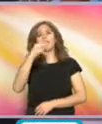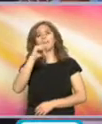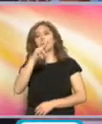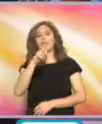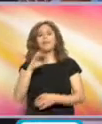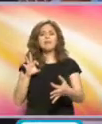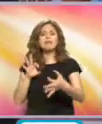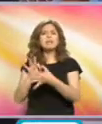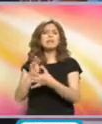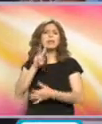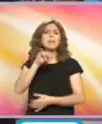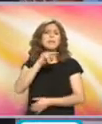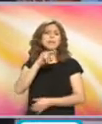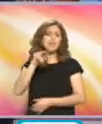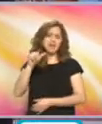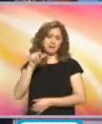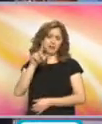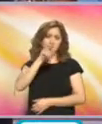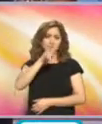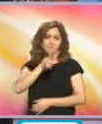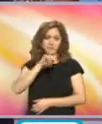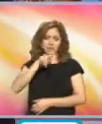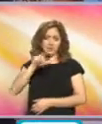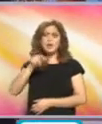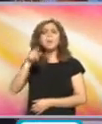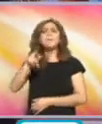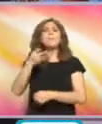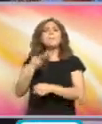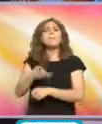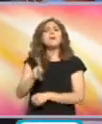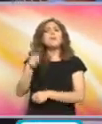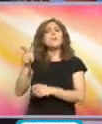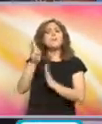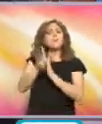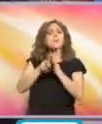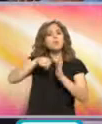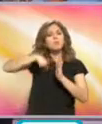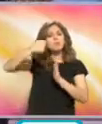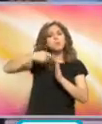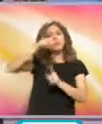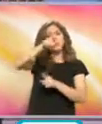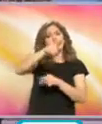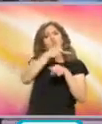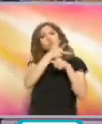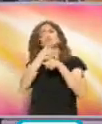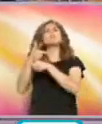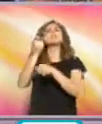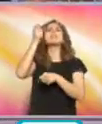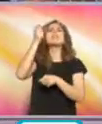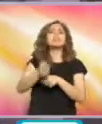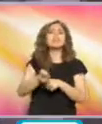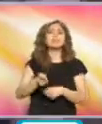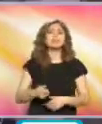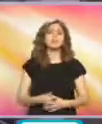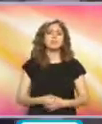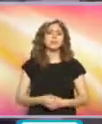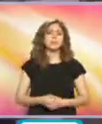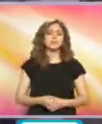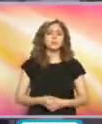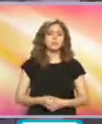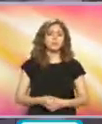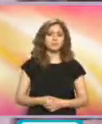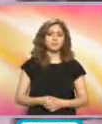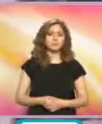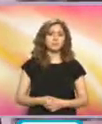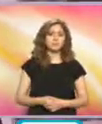juntos, están al lado. Quinta región de Quinta Chile. región. ¿De qué se trata el videoclip? Cuéntenme. Bueno, es la historia de Es la nuestro historia poeta. de-